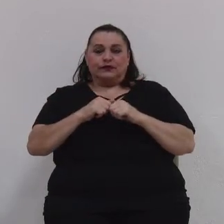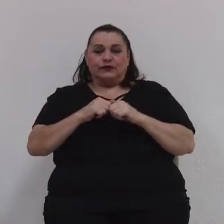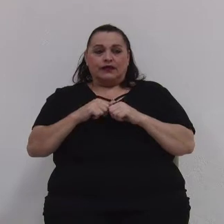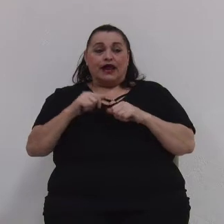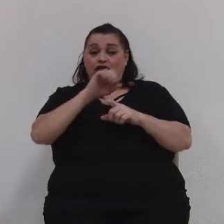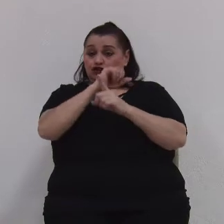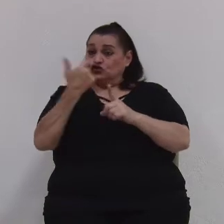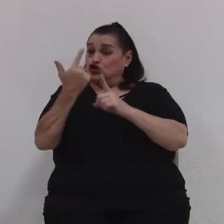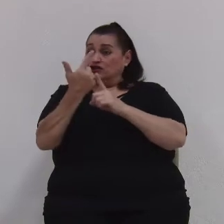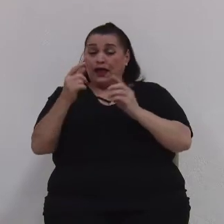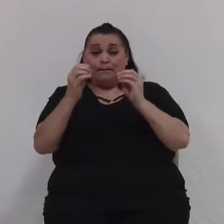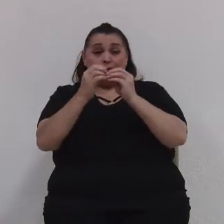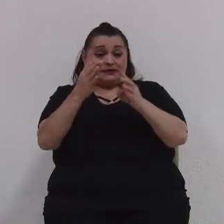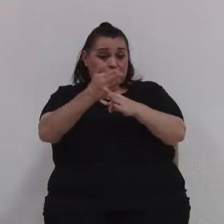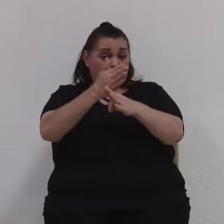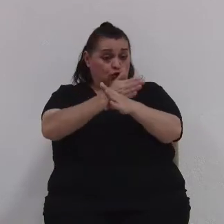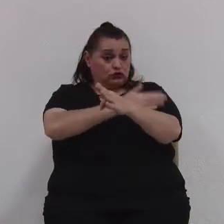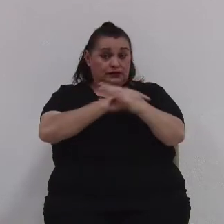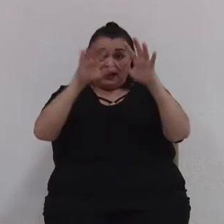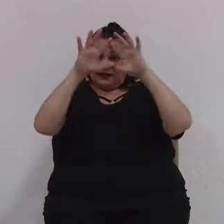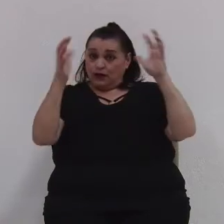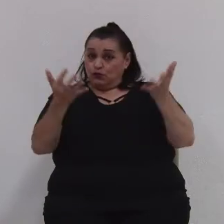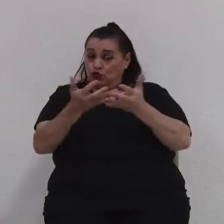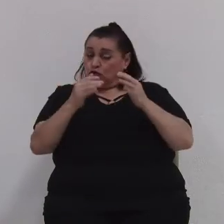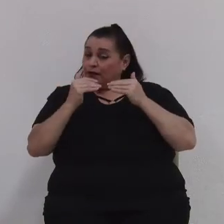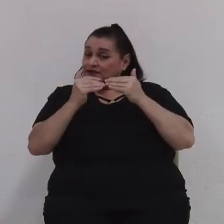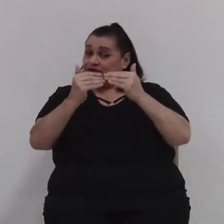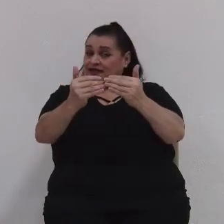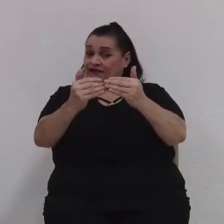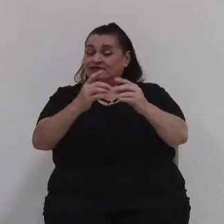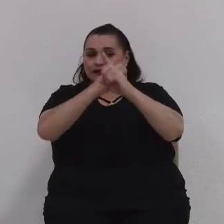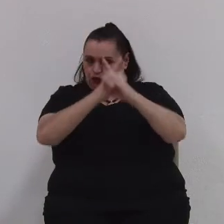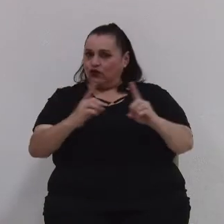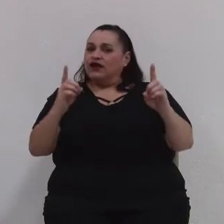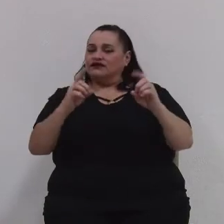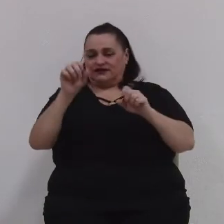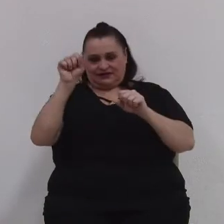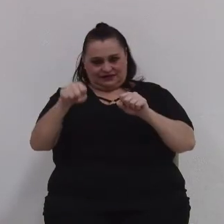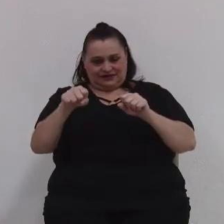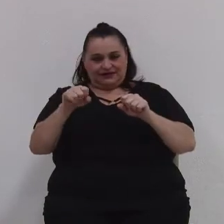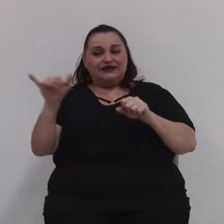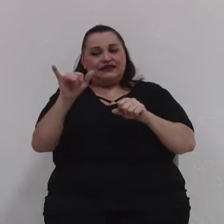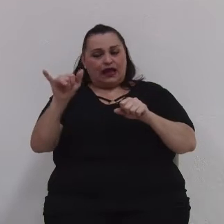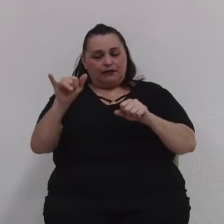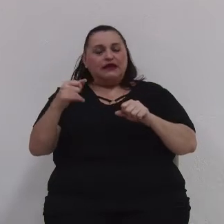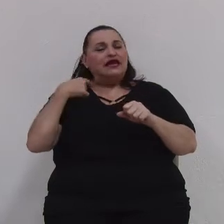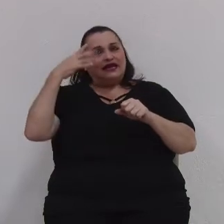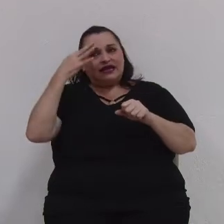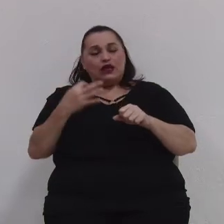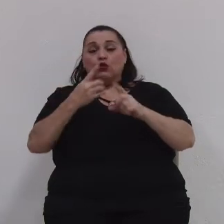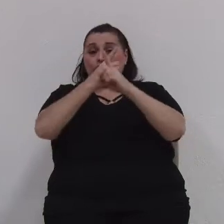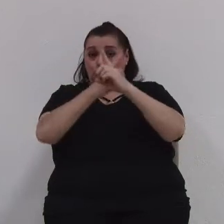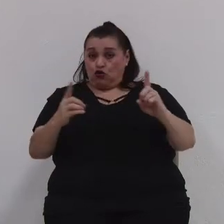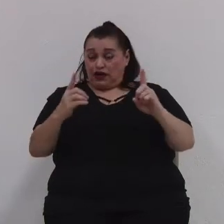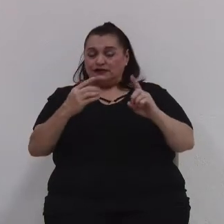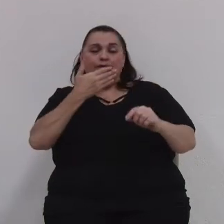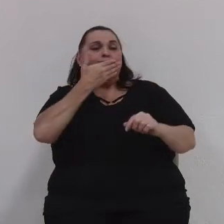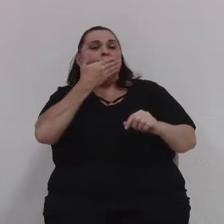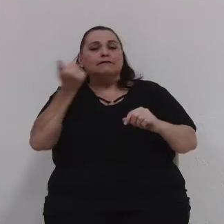Las sociedades más prósperas del mundo y más estables son las democráticas, y entonces también creo que la democracia es la